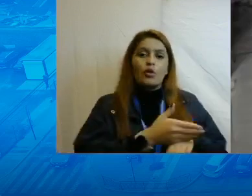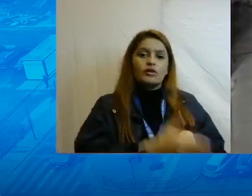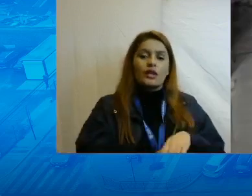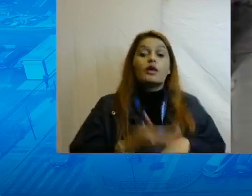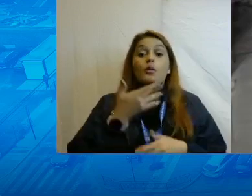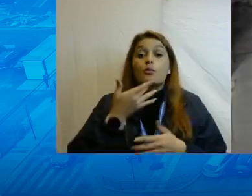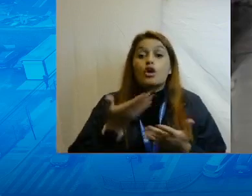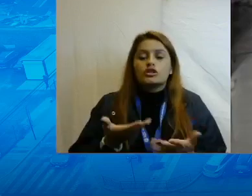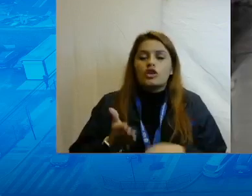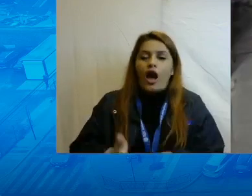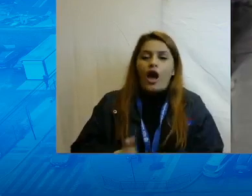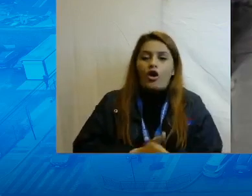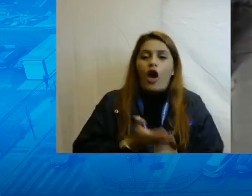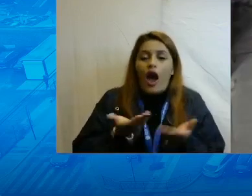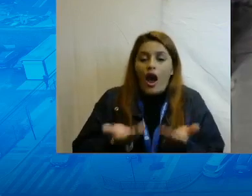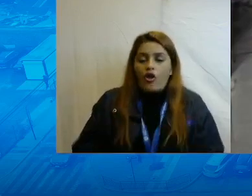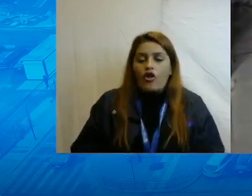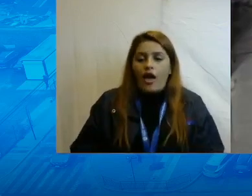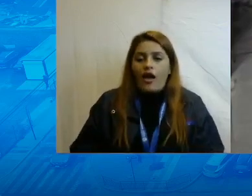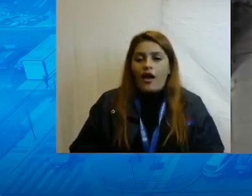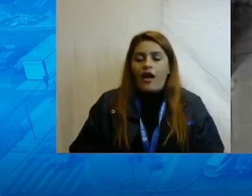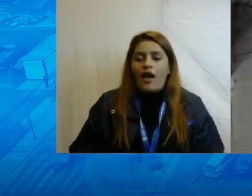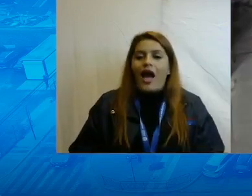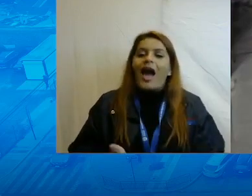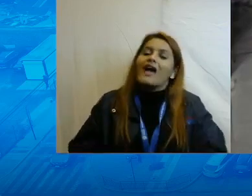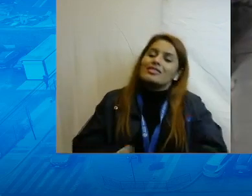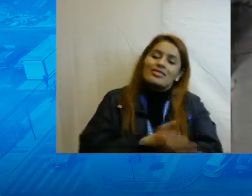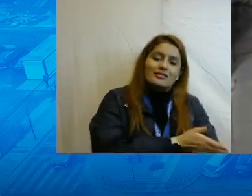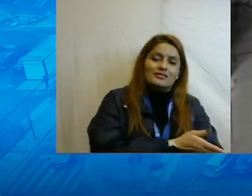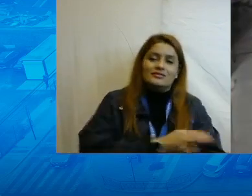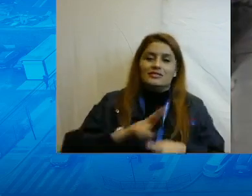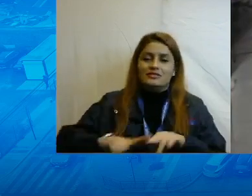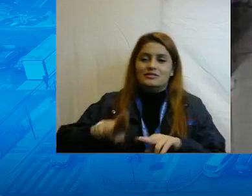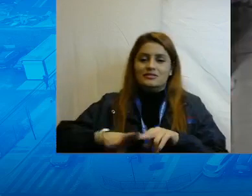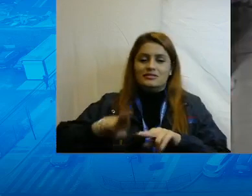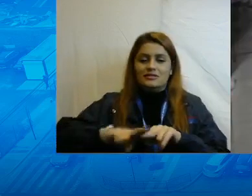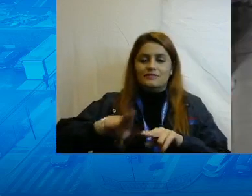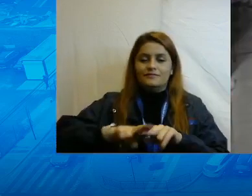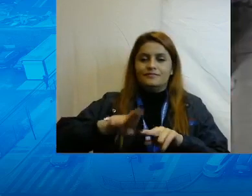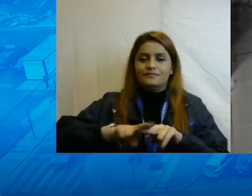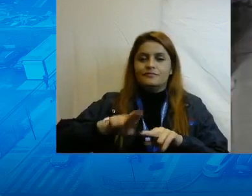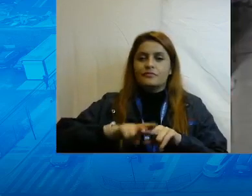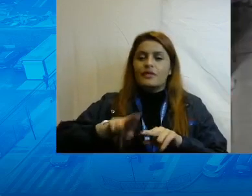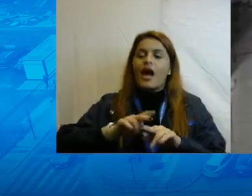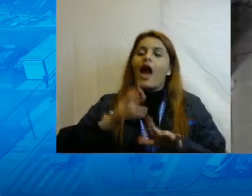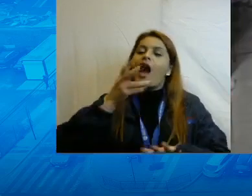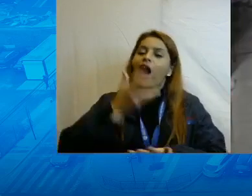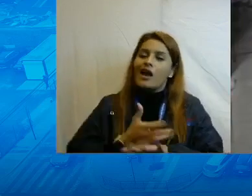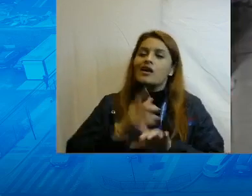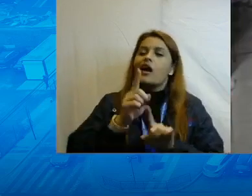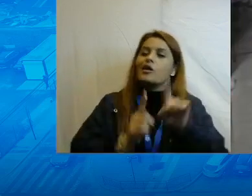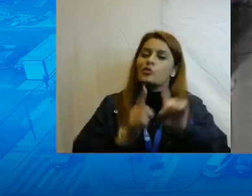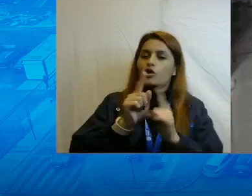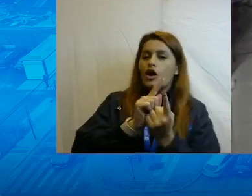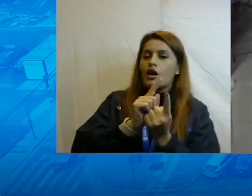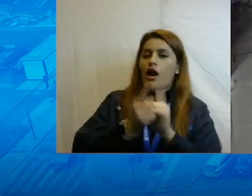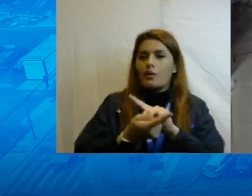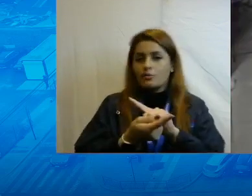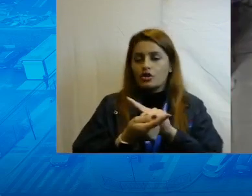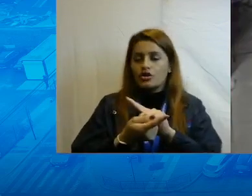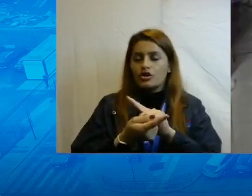estos momentos estamos tratándolo con antelación. Ya, hay algunos cambios que se